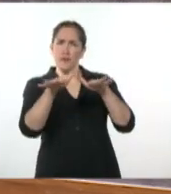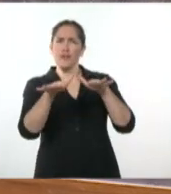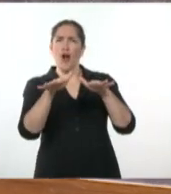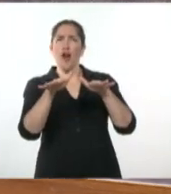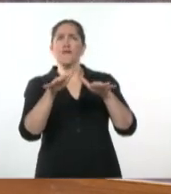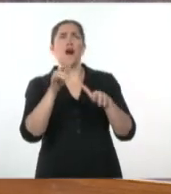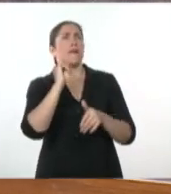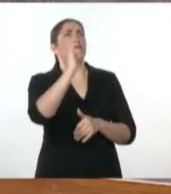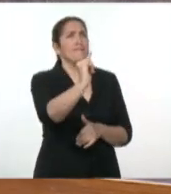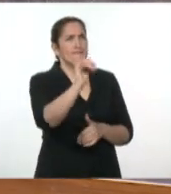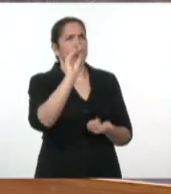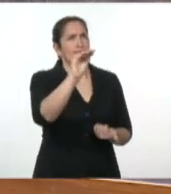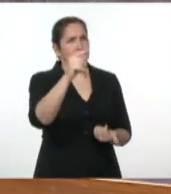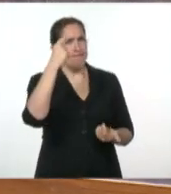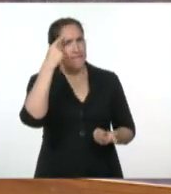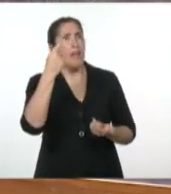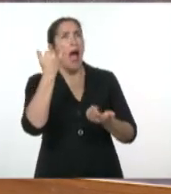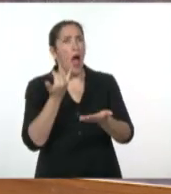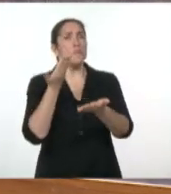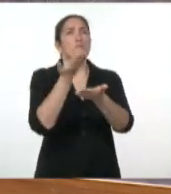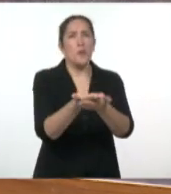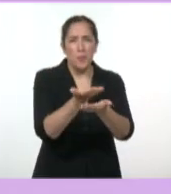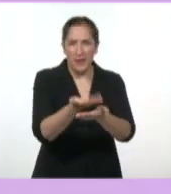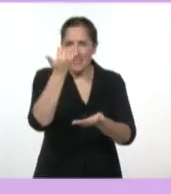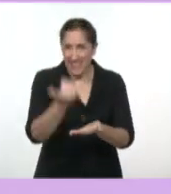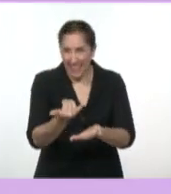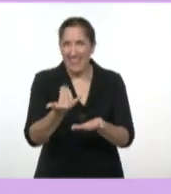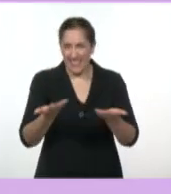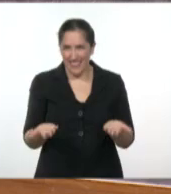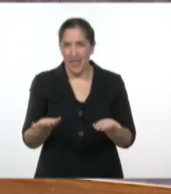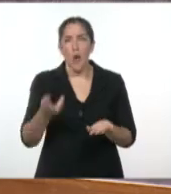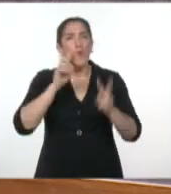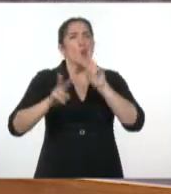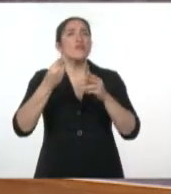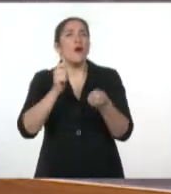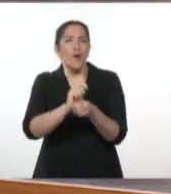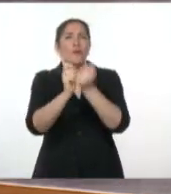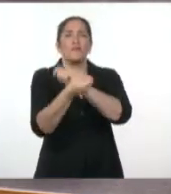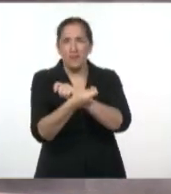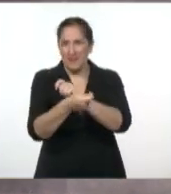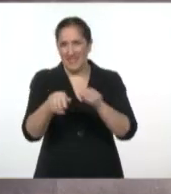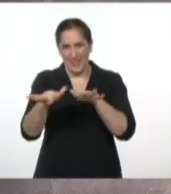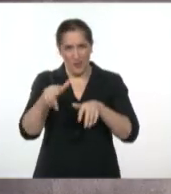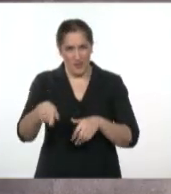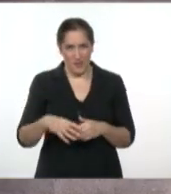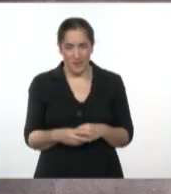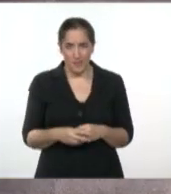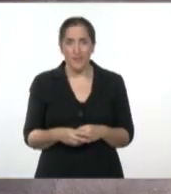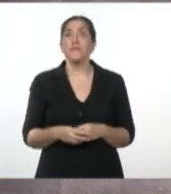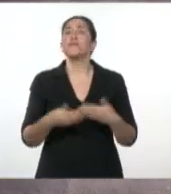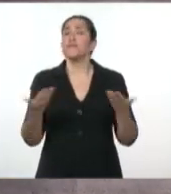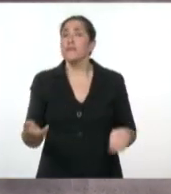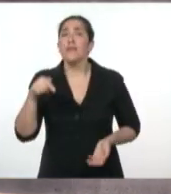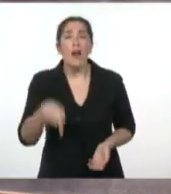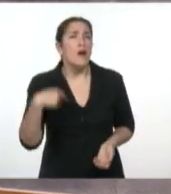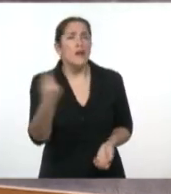que también hay una propuesta, claro. ¿No? Hay una respuesta para cambiar esta situación. Claro. Entonces, ahora vamos a pensar, bueno,